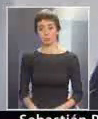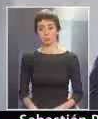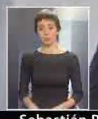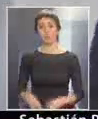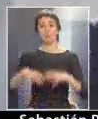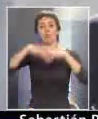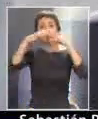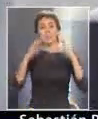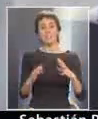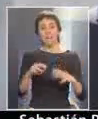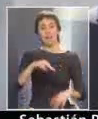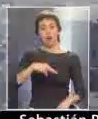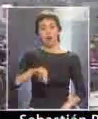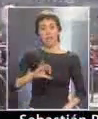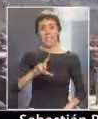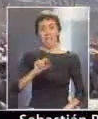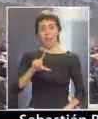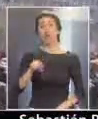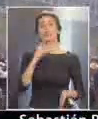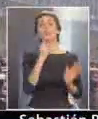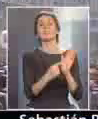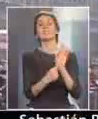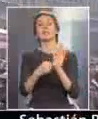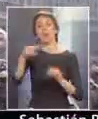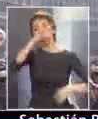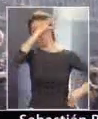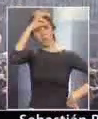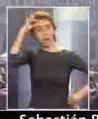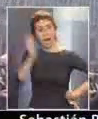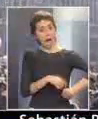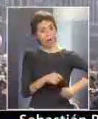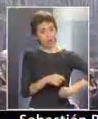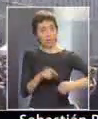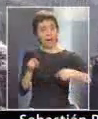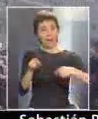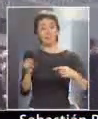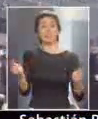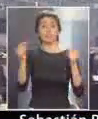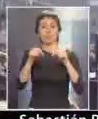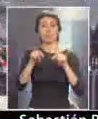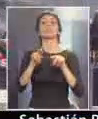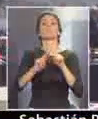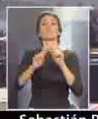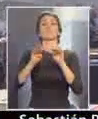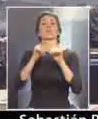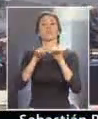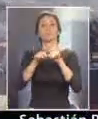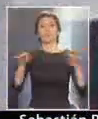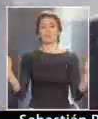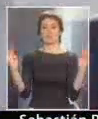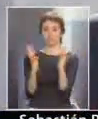en el Cerro Ñelol, que es un símbolo de la Araucanía, se constituirá una mesa de